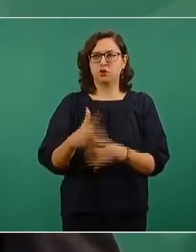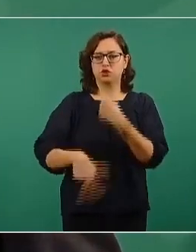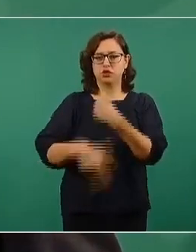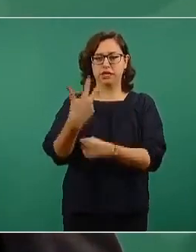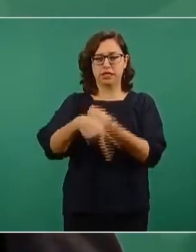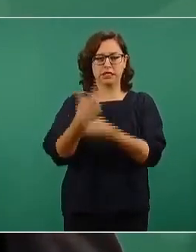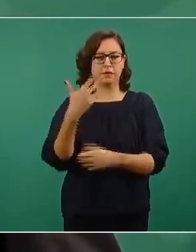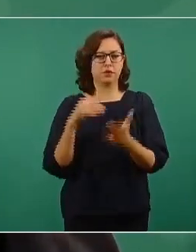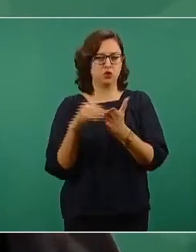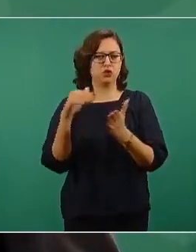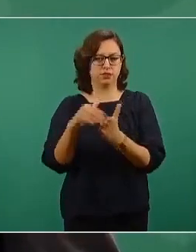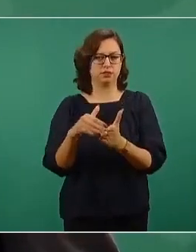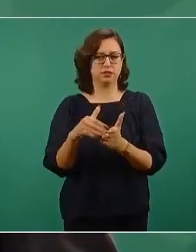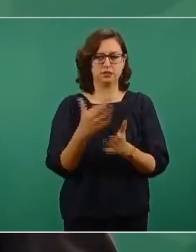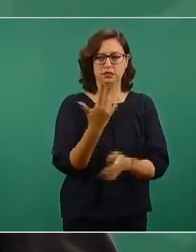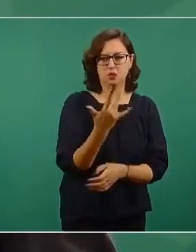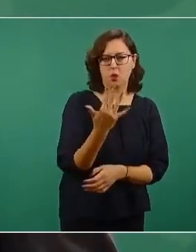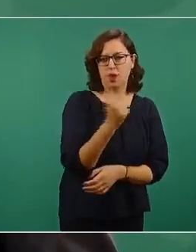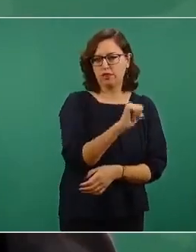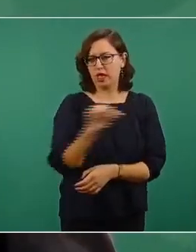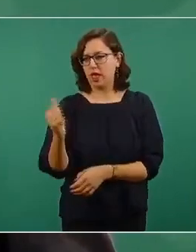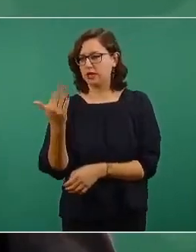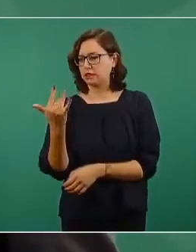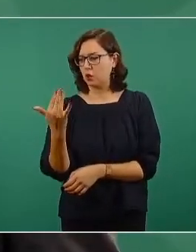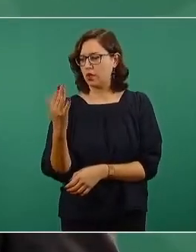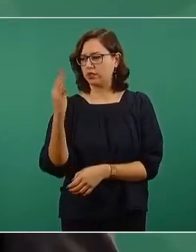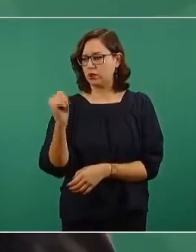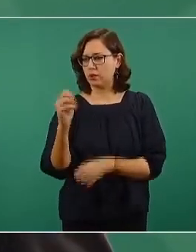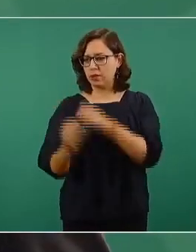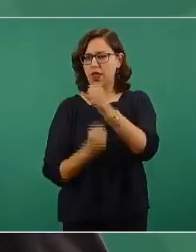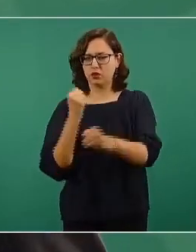millones, pero ya